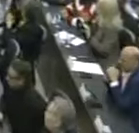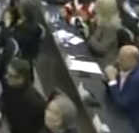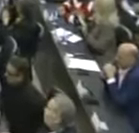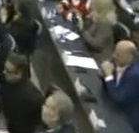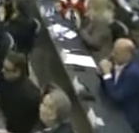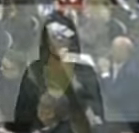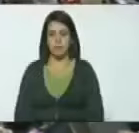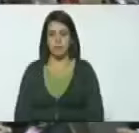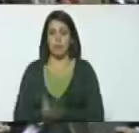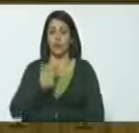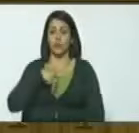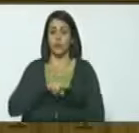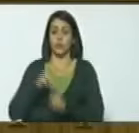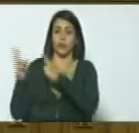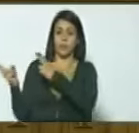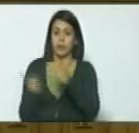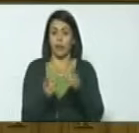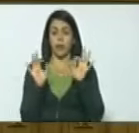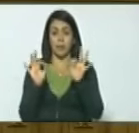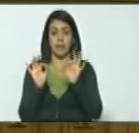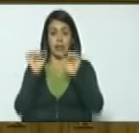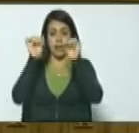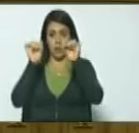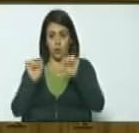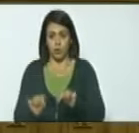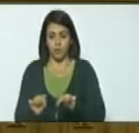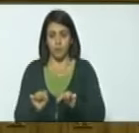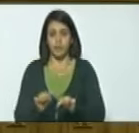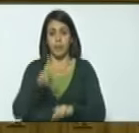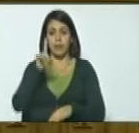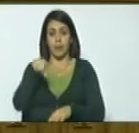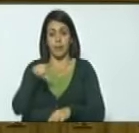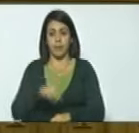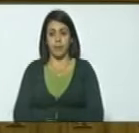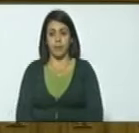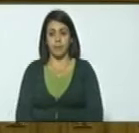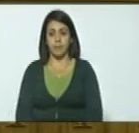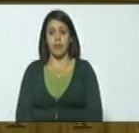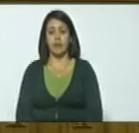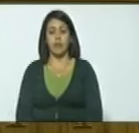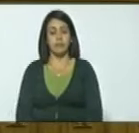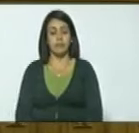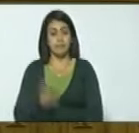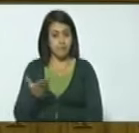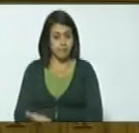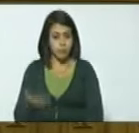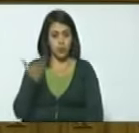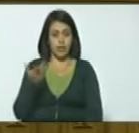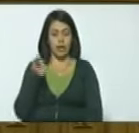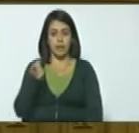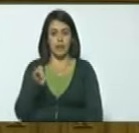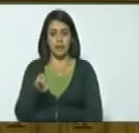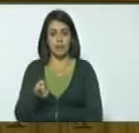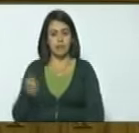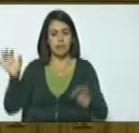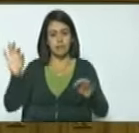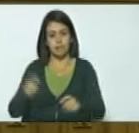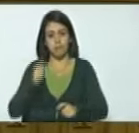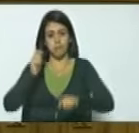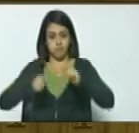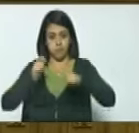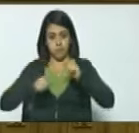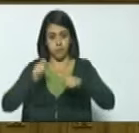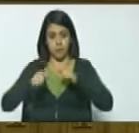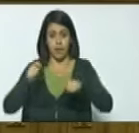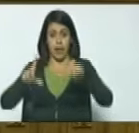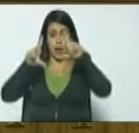Son nuestros invitados especiales el día de hoy, además de la gloriosa y armónica zamba